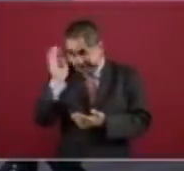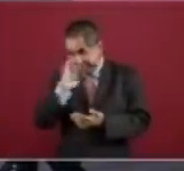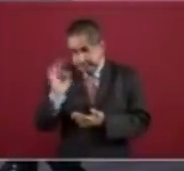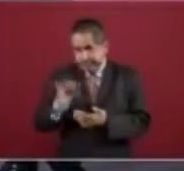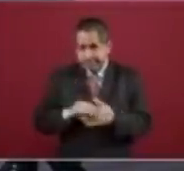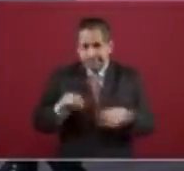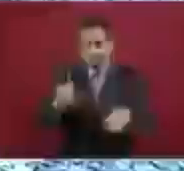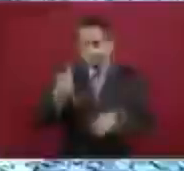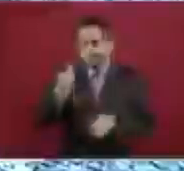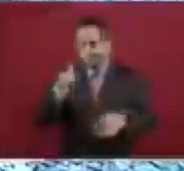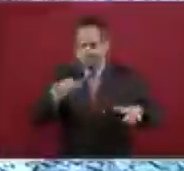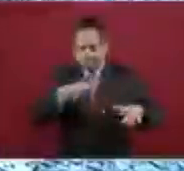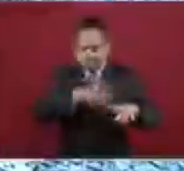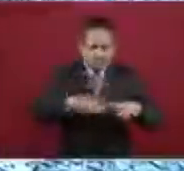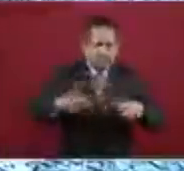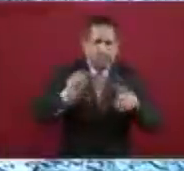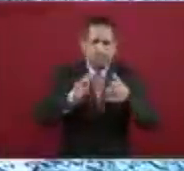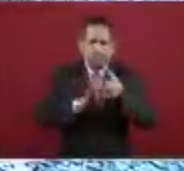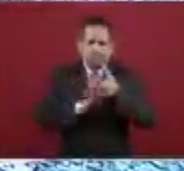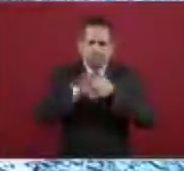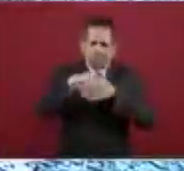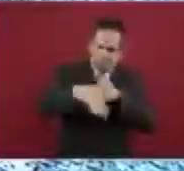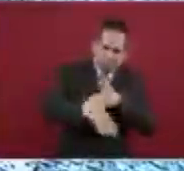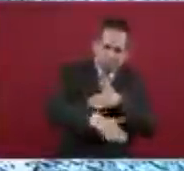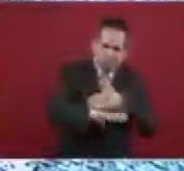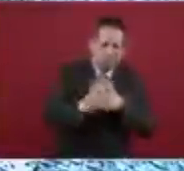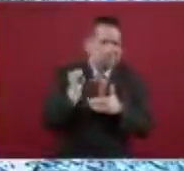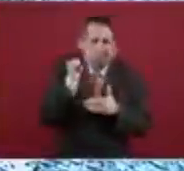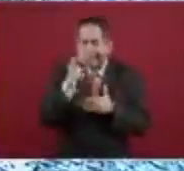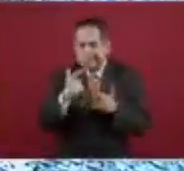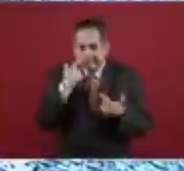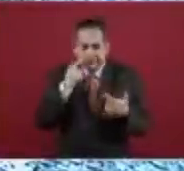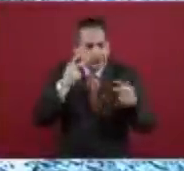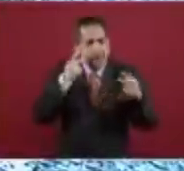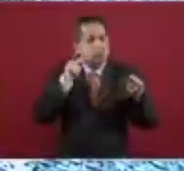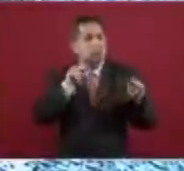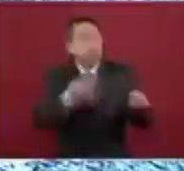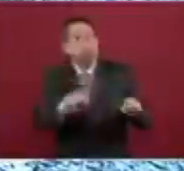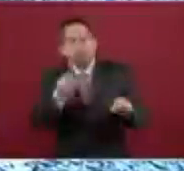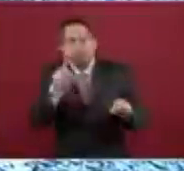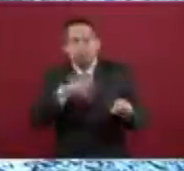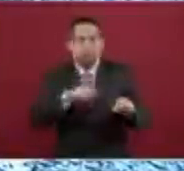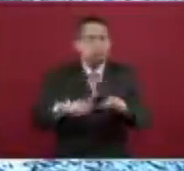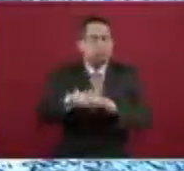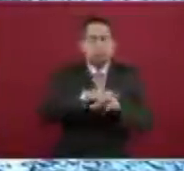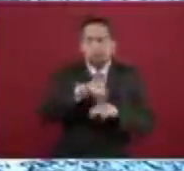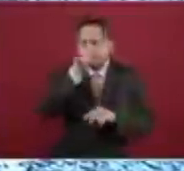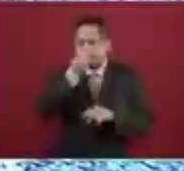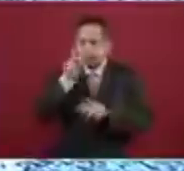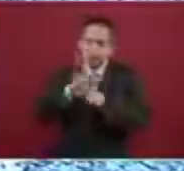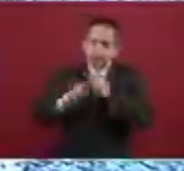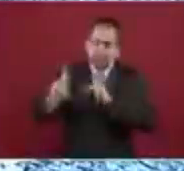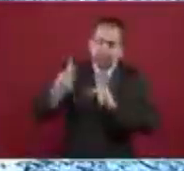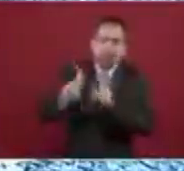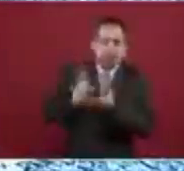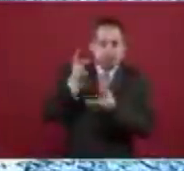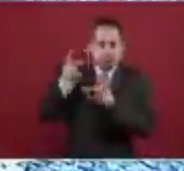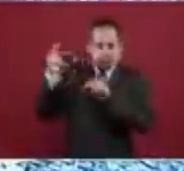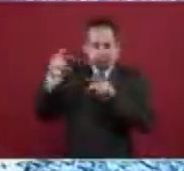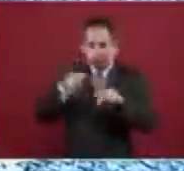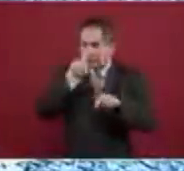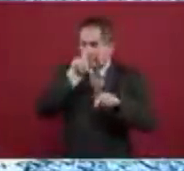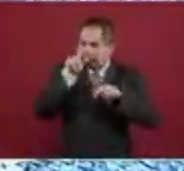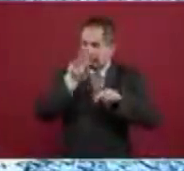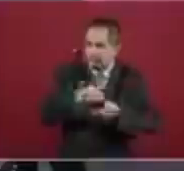lagos aquí o unas presas, un destino, hacer el agua visible para que los pájaros regresen, tengan